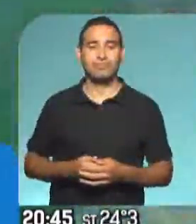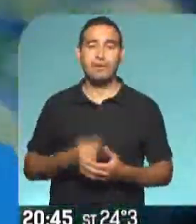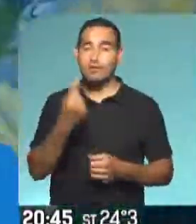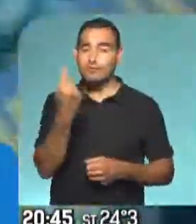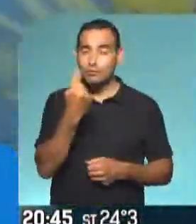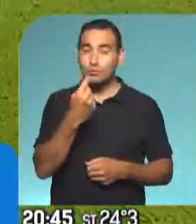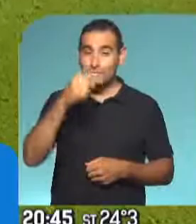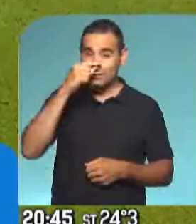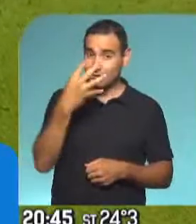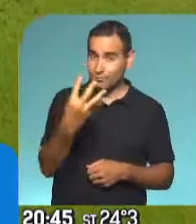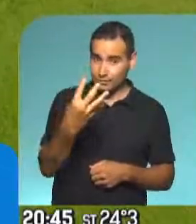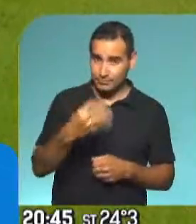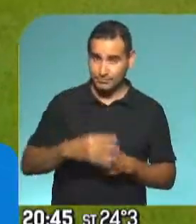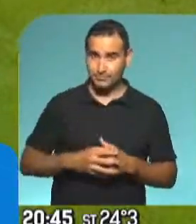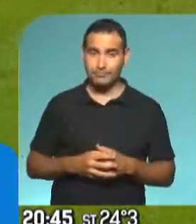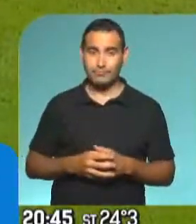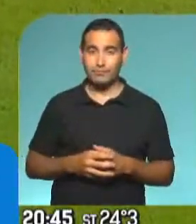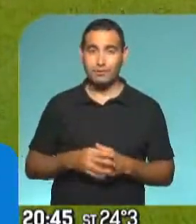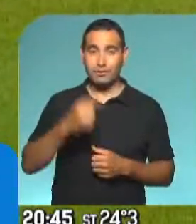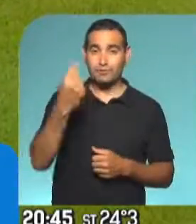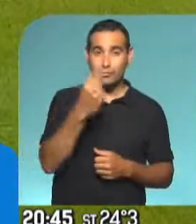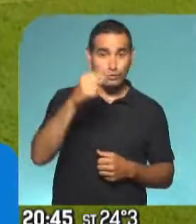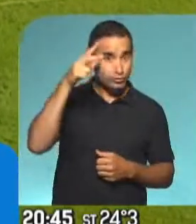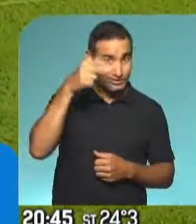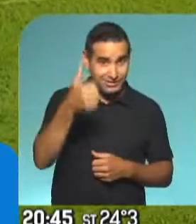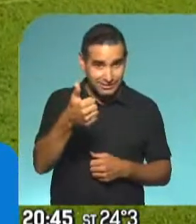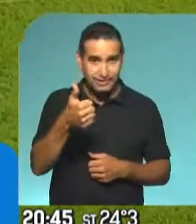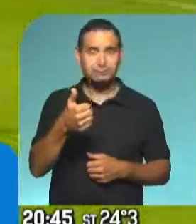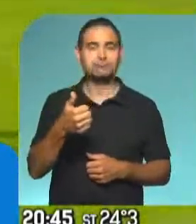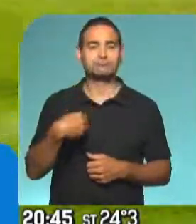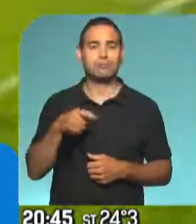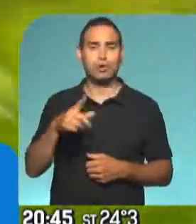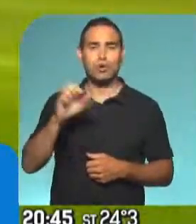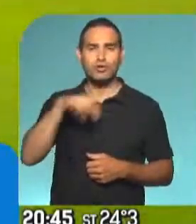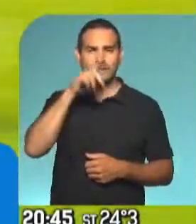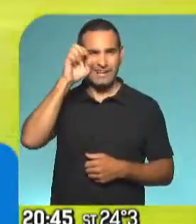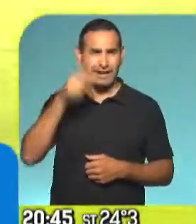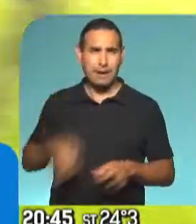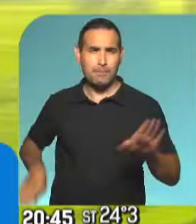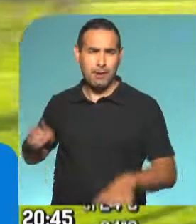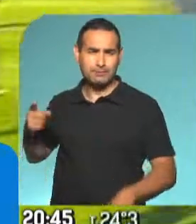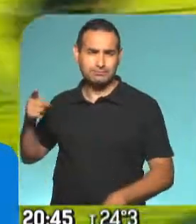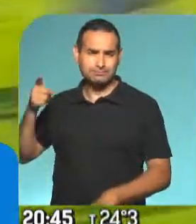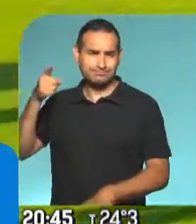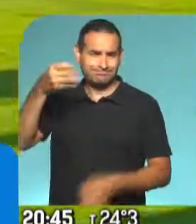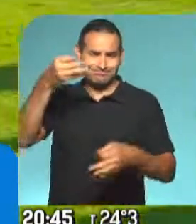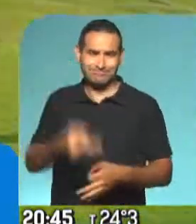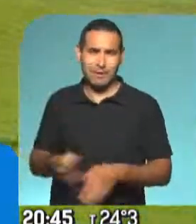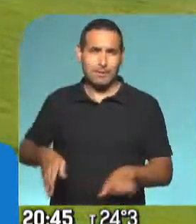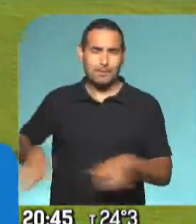minuto 74 y en el 86... apareció Contreras, primero con este remate fantástico,